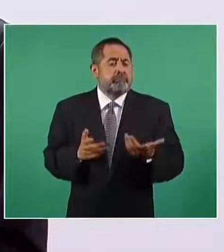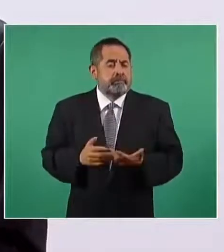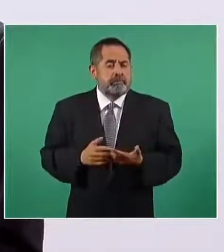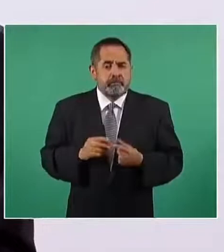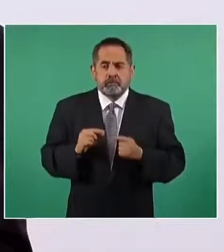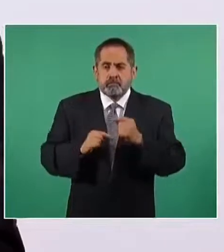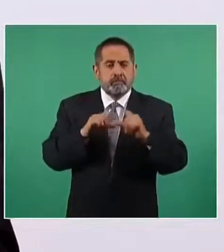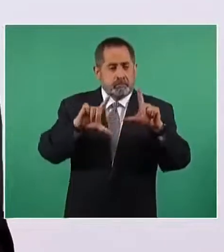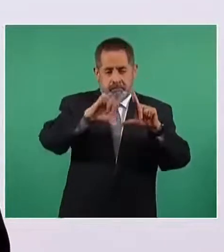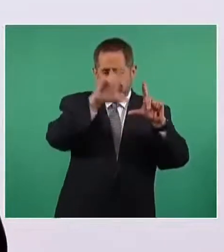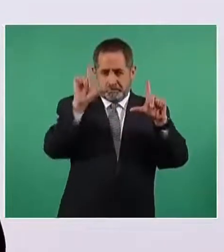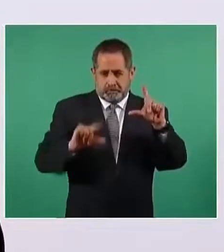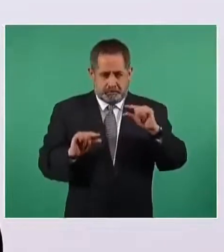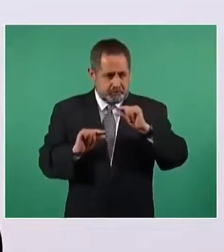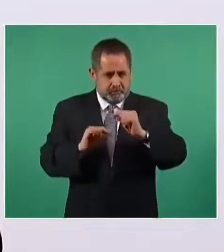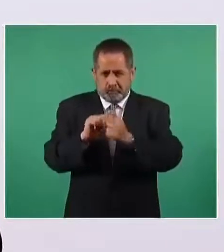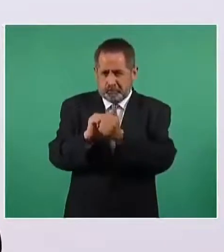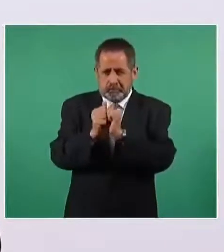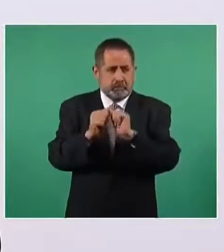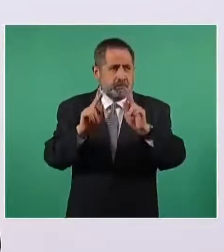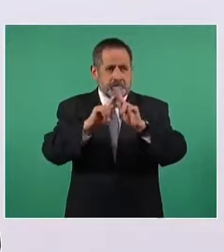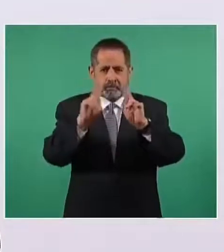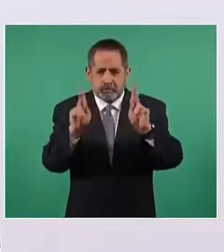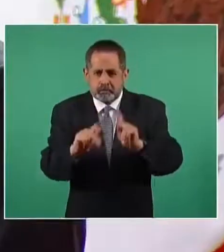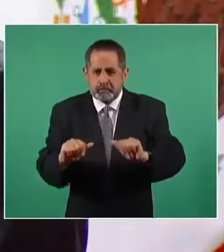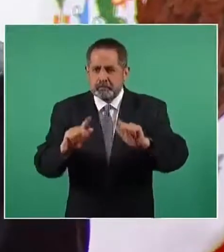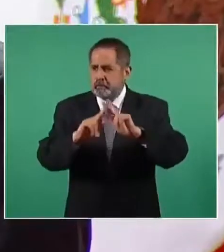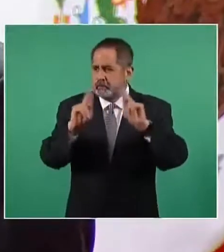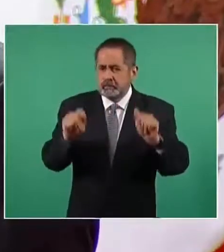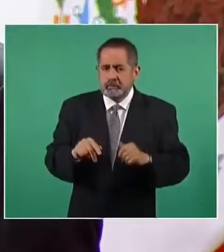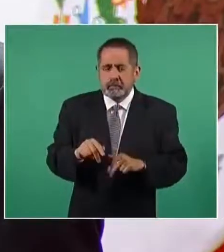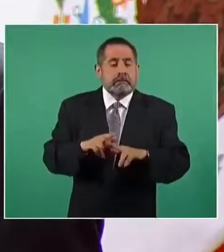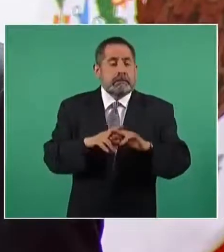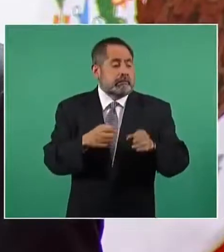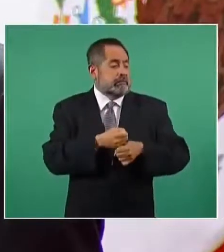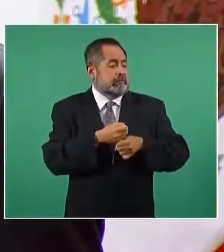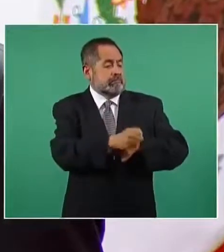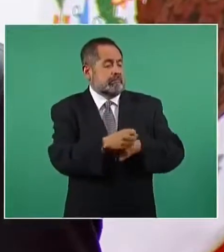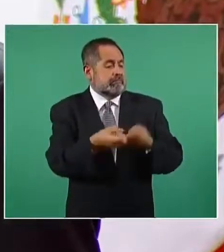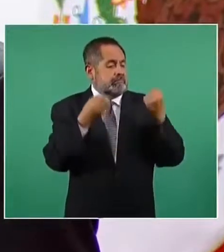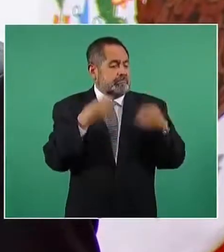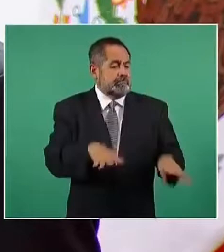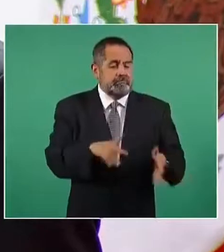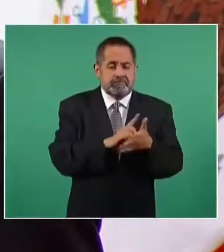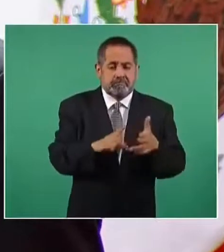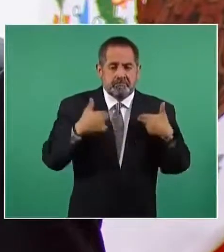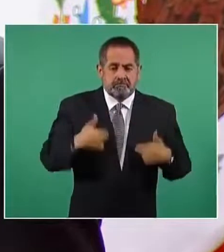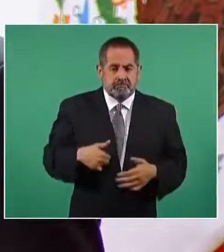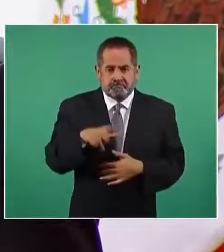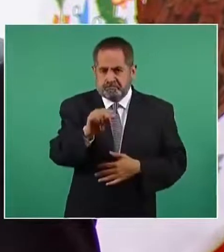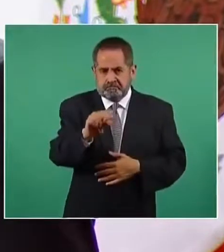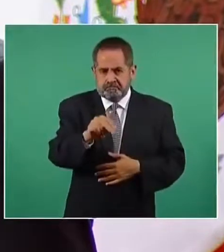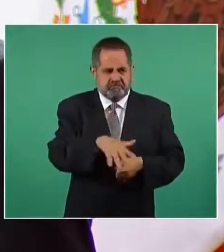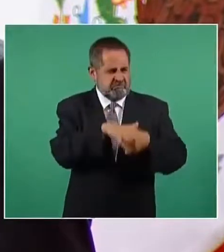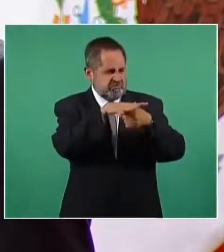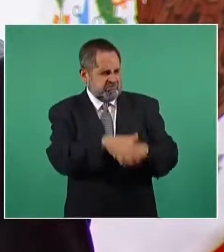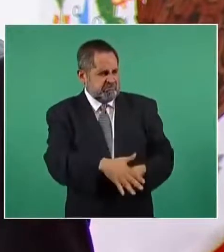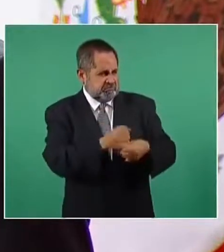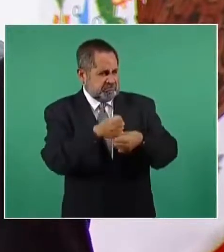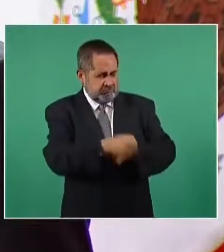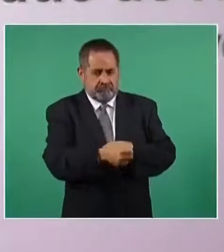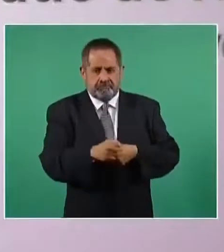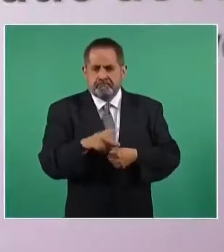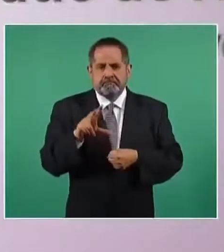seguir por el mismo camino, ya no lo va a alterar, y cuando llegue el 22, o se